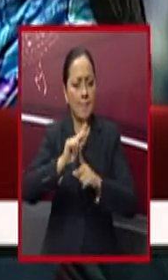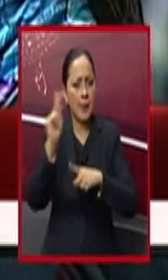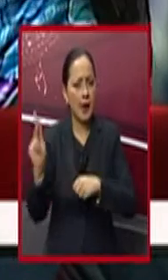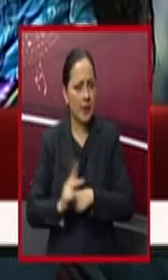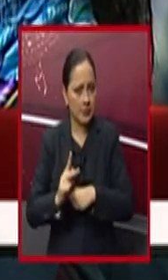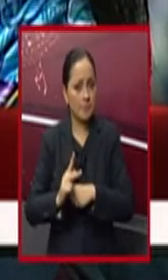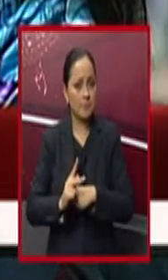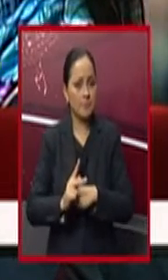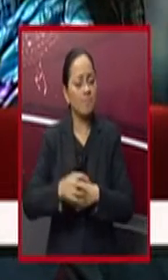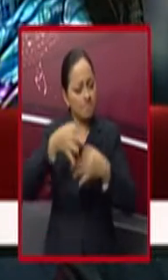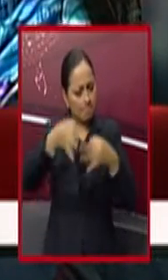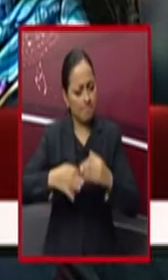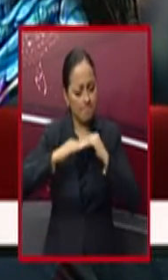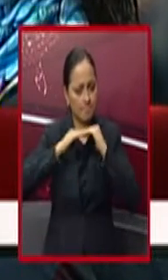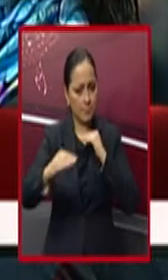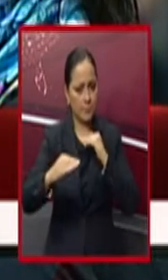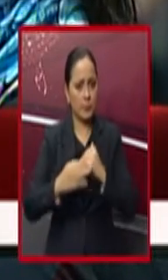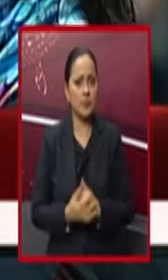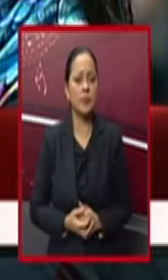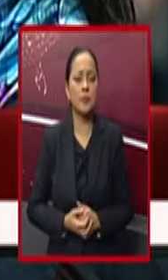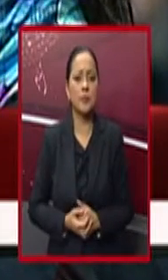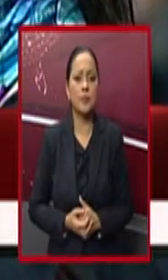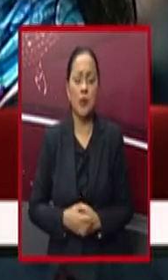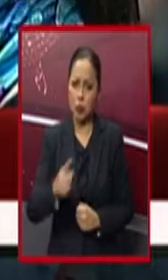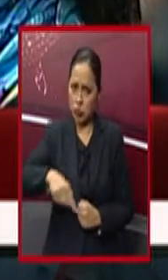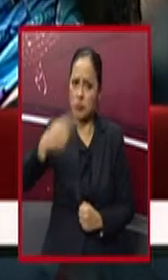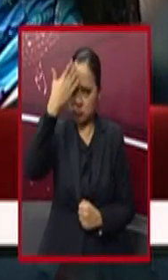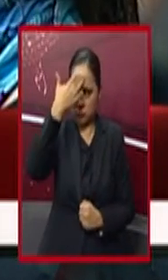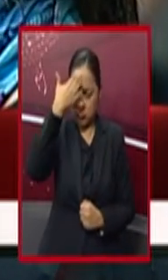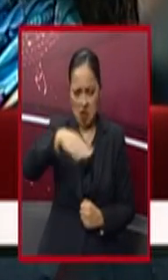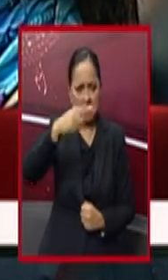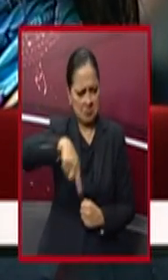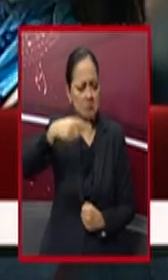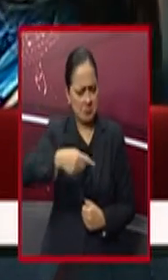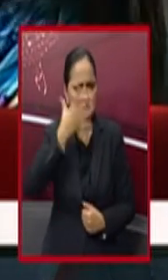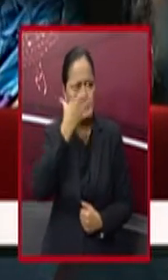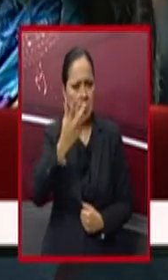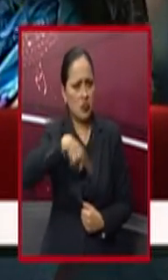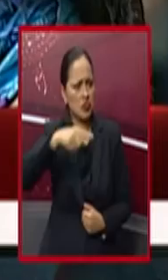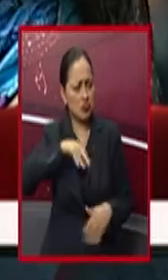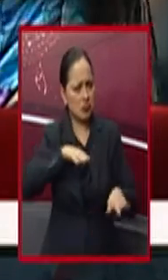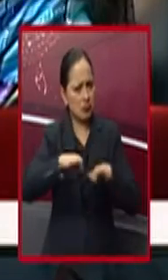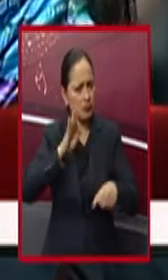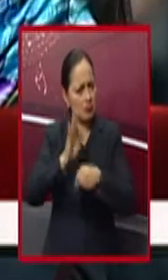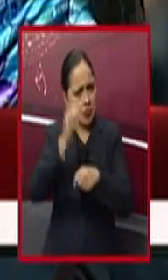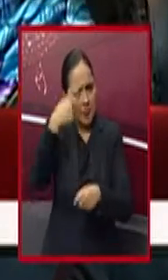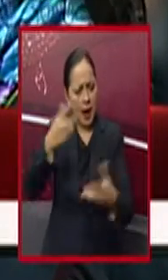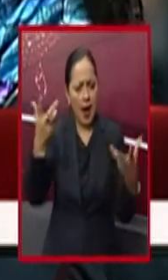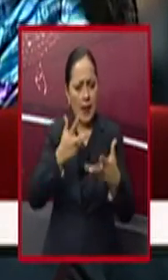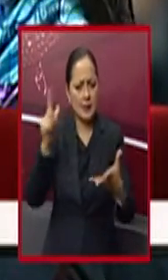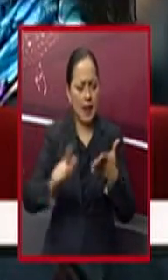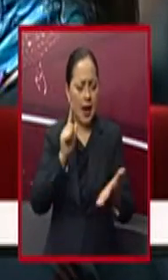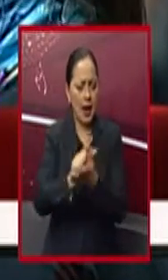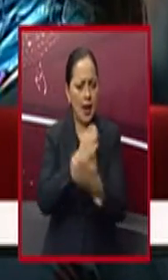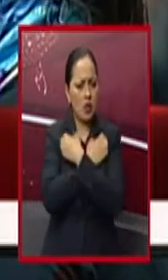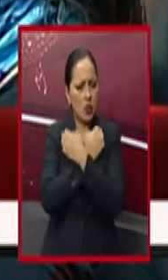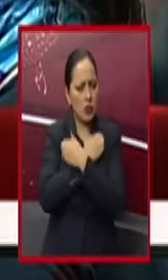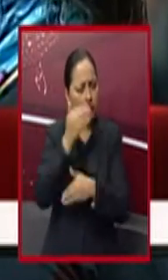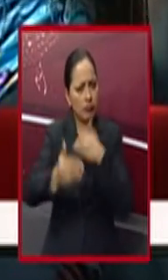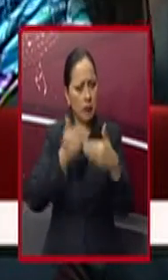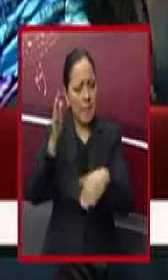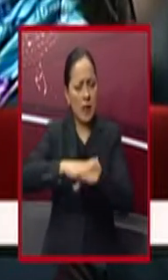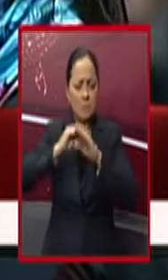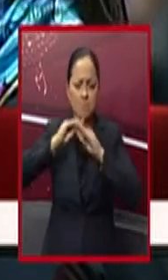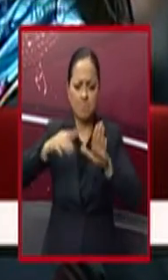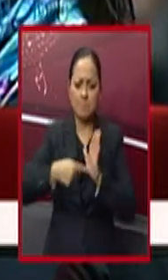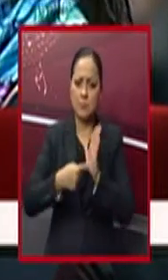con justa y equidad. Estén seguros que trabajaremos por brindar en la aplicación de la reforma educativa la